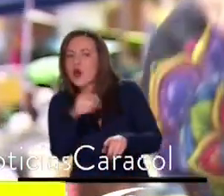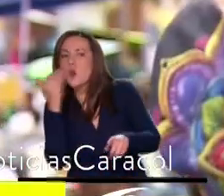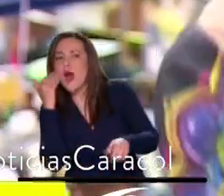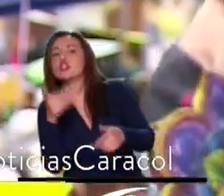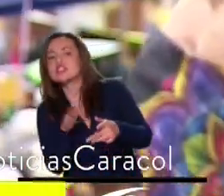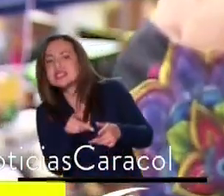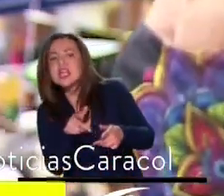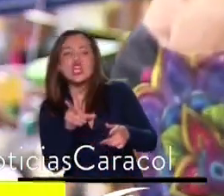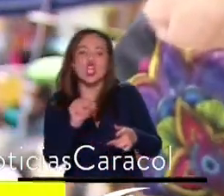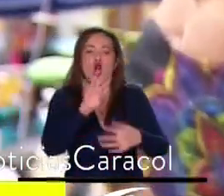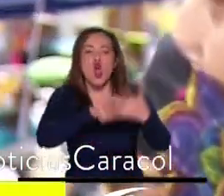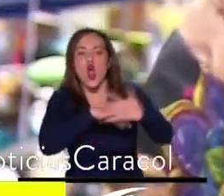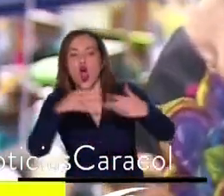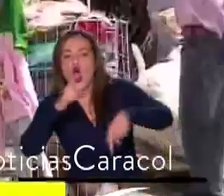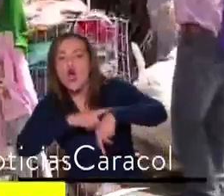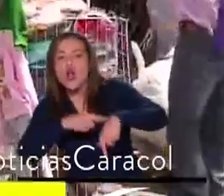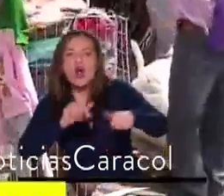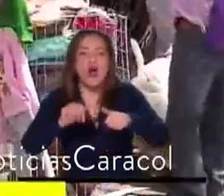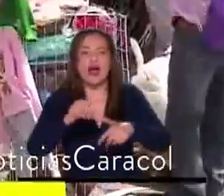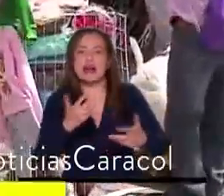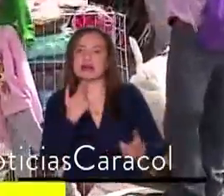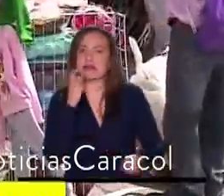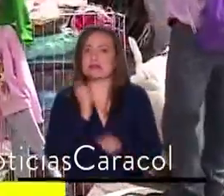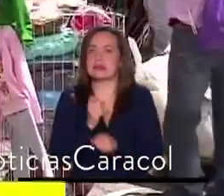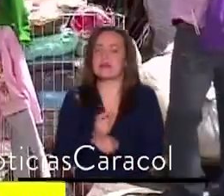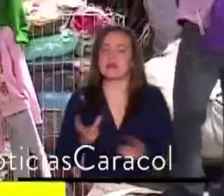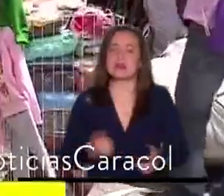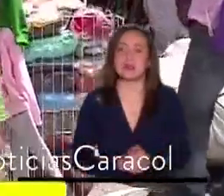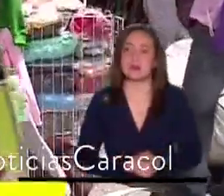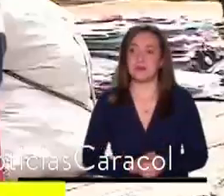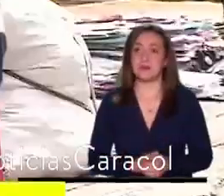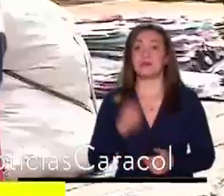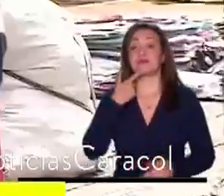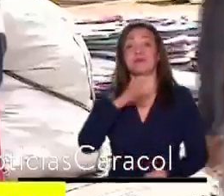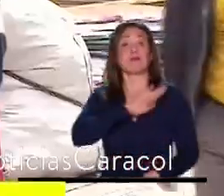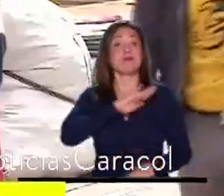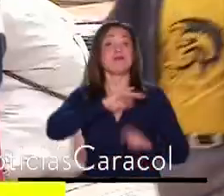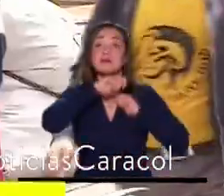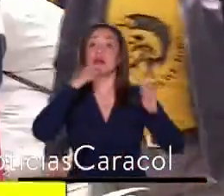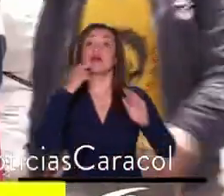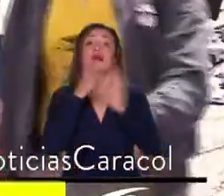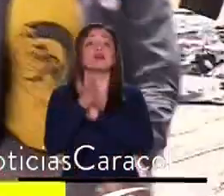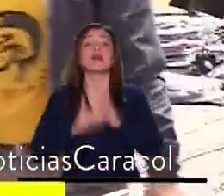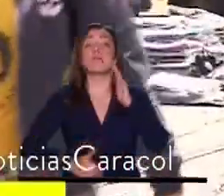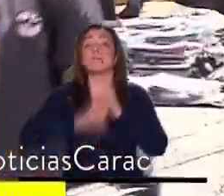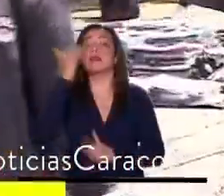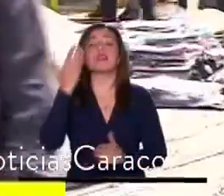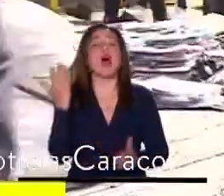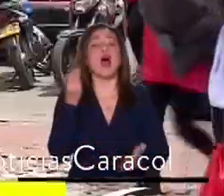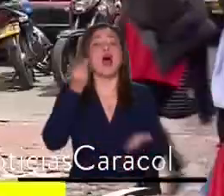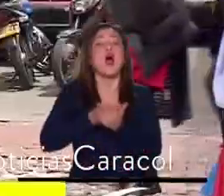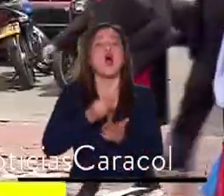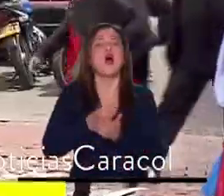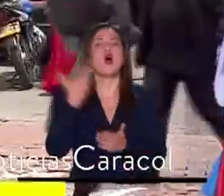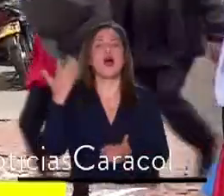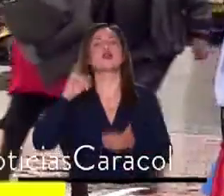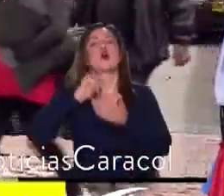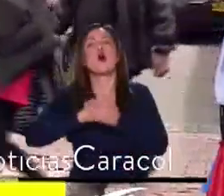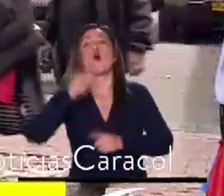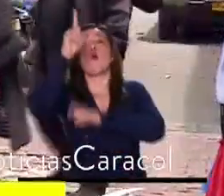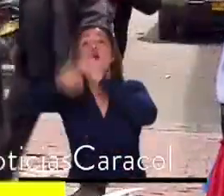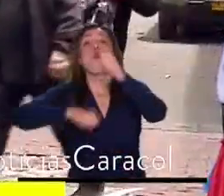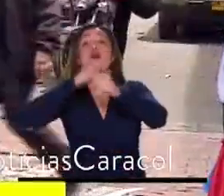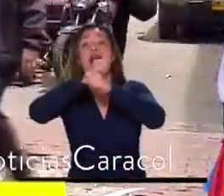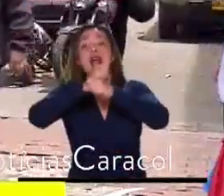abre. Entonces va a ser difícil para eso. La alcaldesa de Bogotá advirtió que el primer cobro se realizaría a finales del próximo año. Quienes no